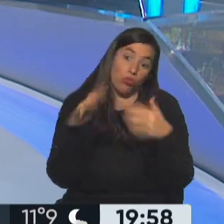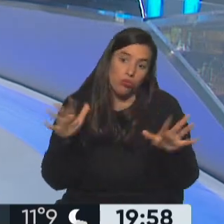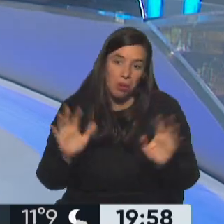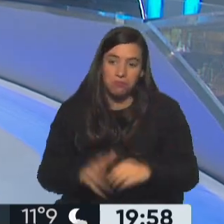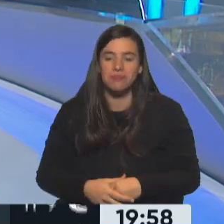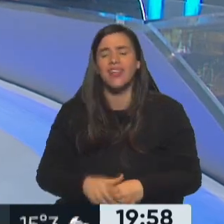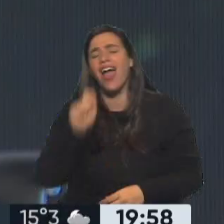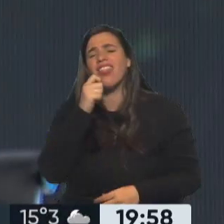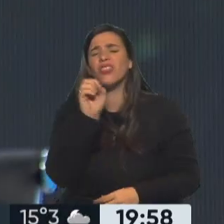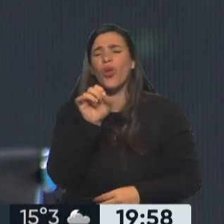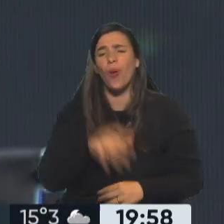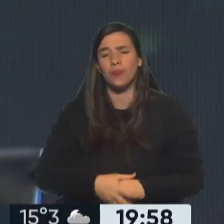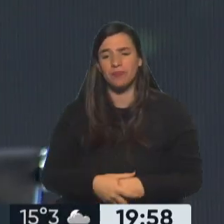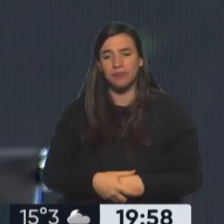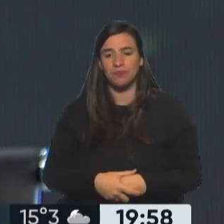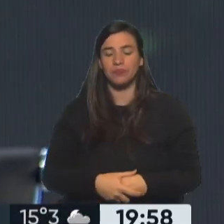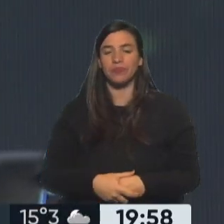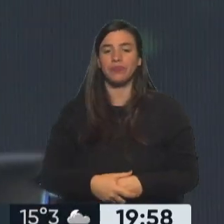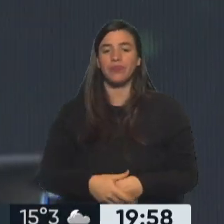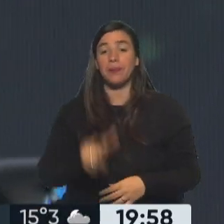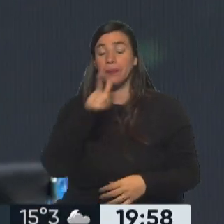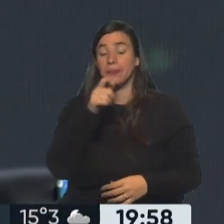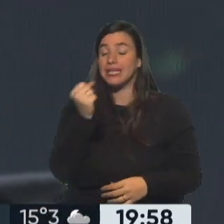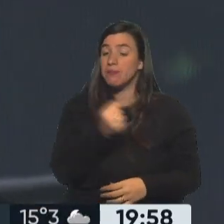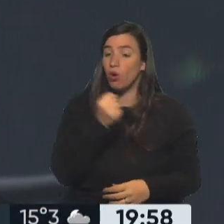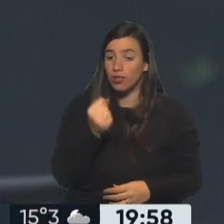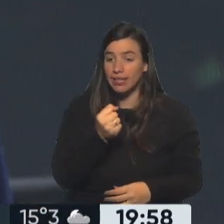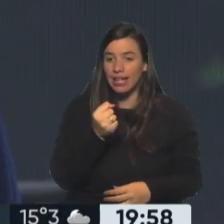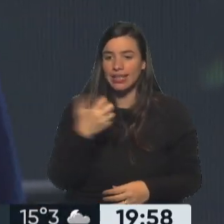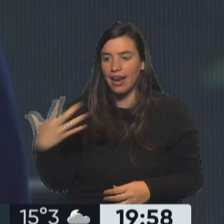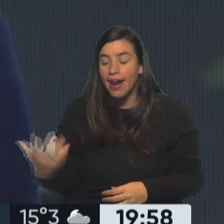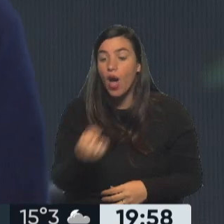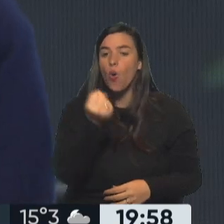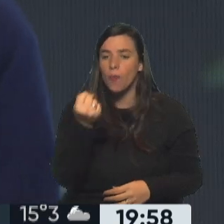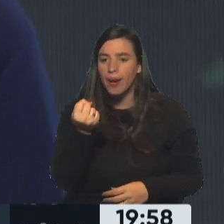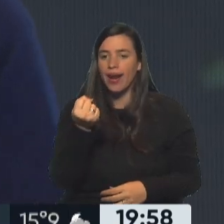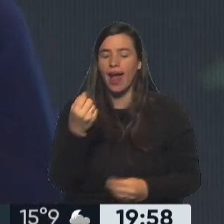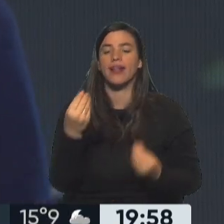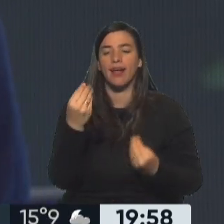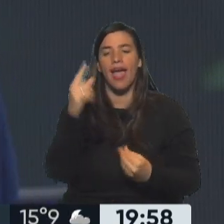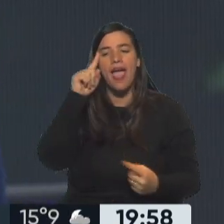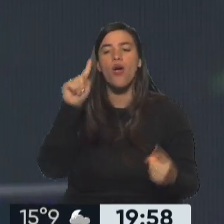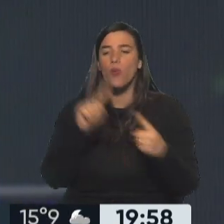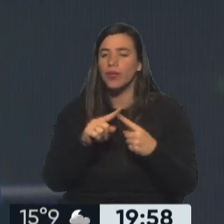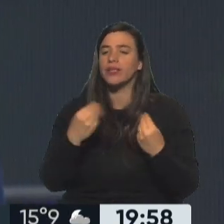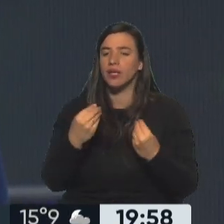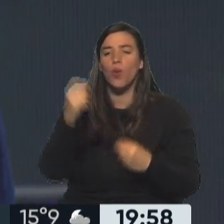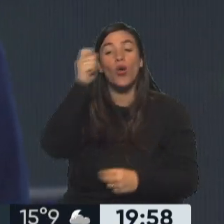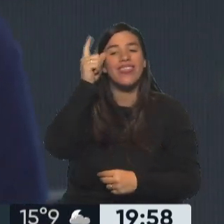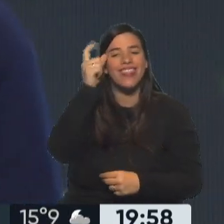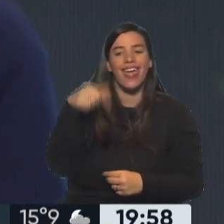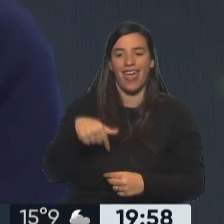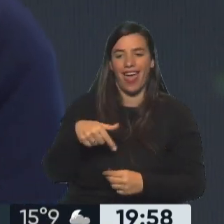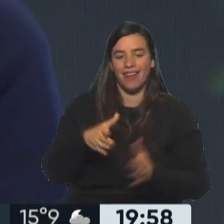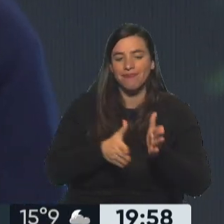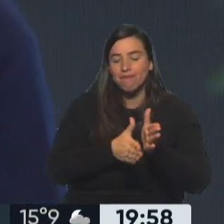nombre. Bueno. No, a ver, me parece que es importante recuperar esta idea de que estamos en un momento de transición. Yo creo